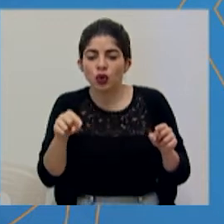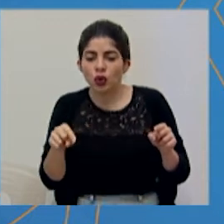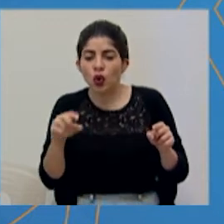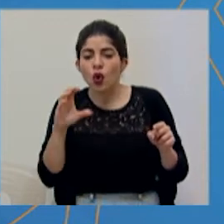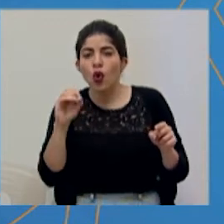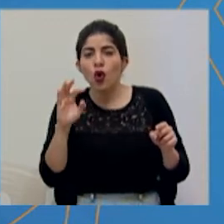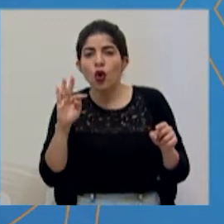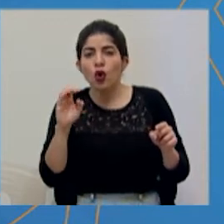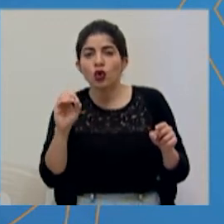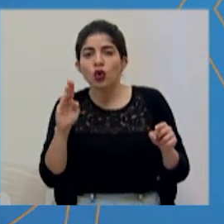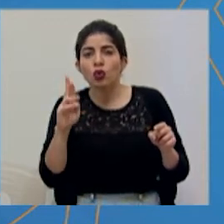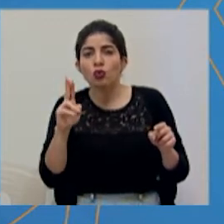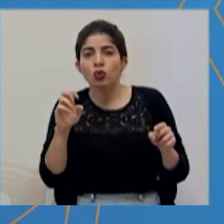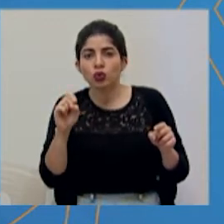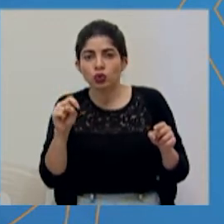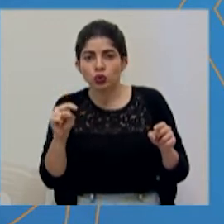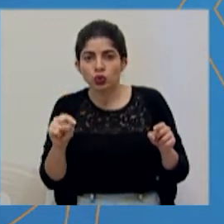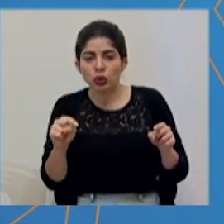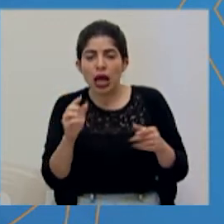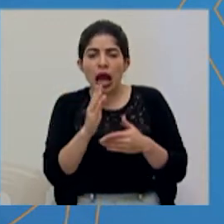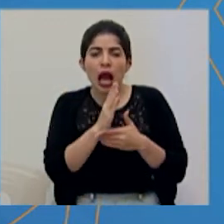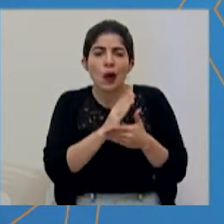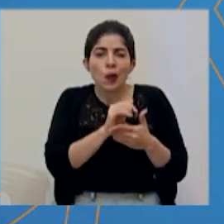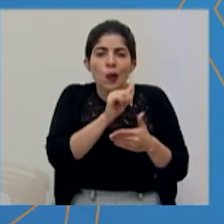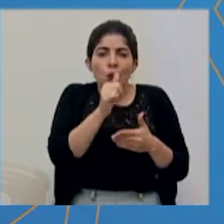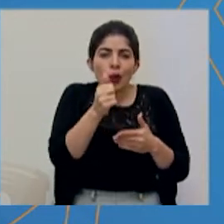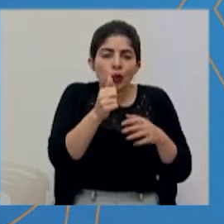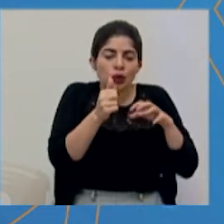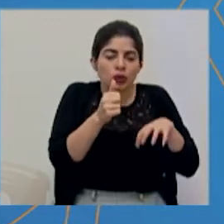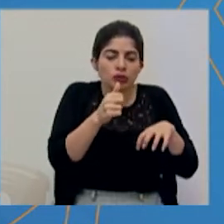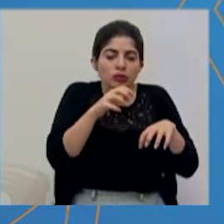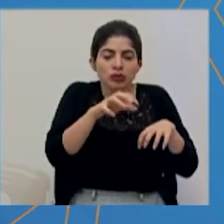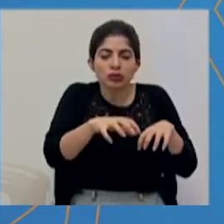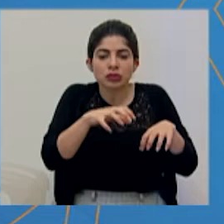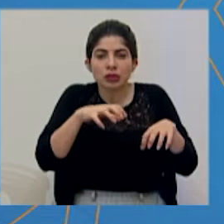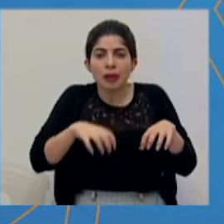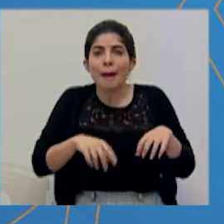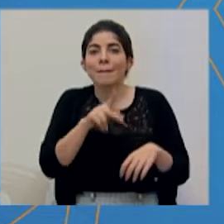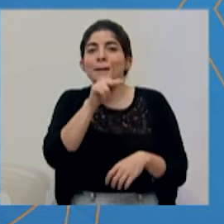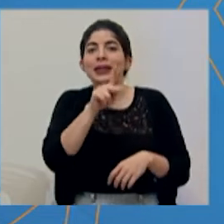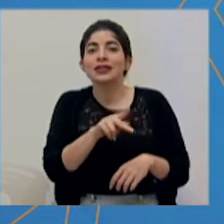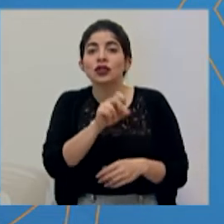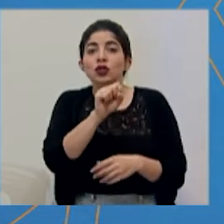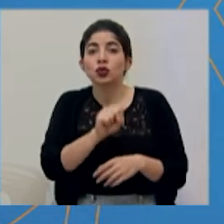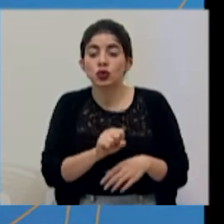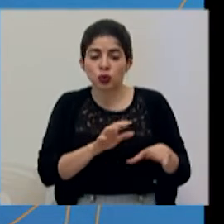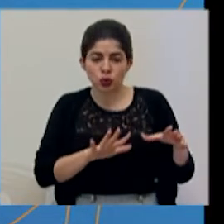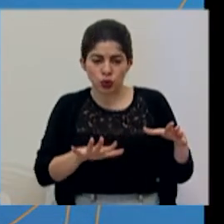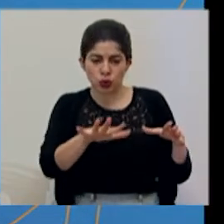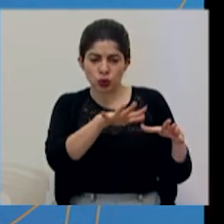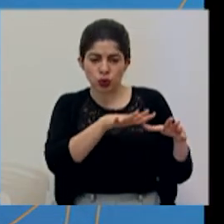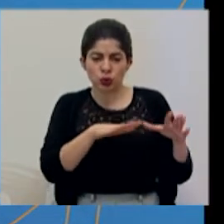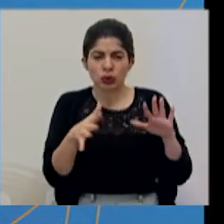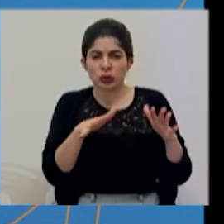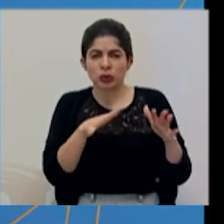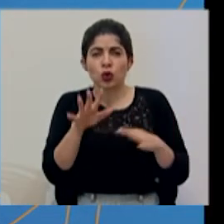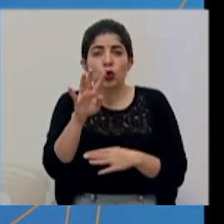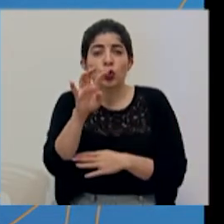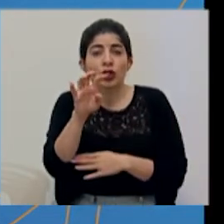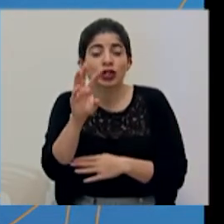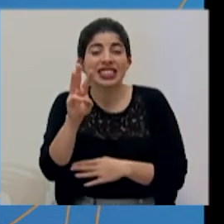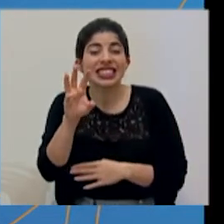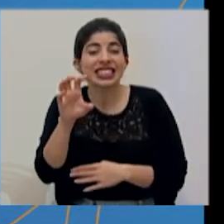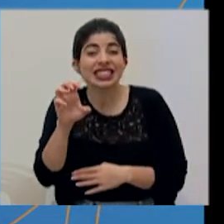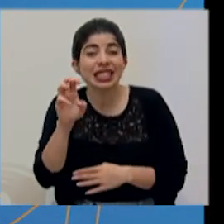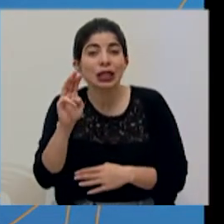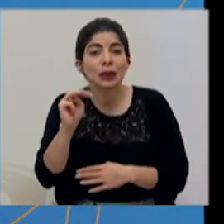Cotobruz e incluso algunos otros cantones del Pacífico Sur, se registraron entre 400 y